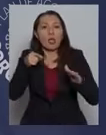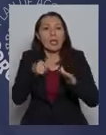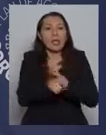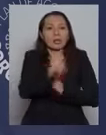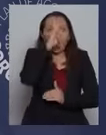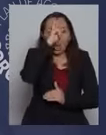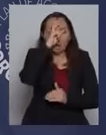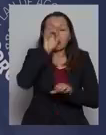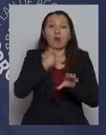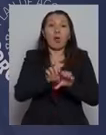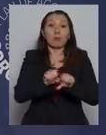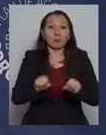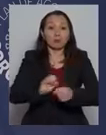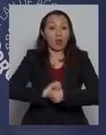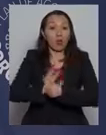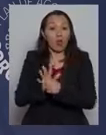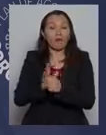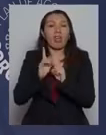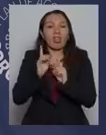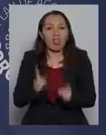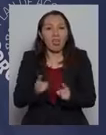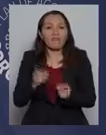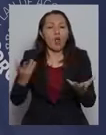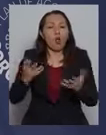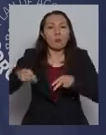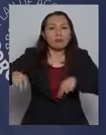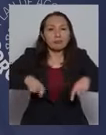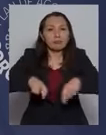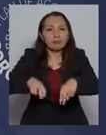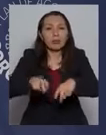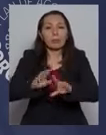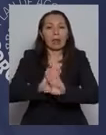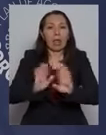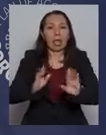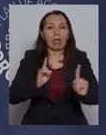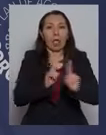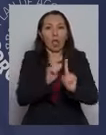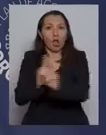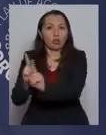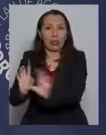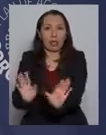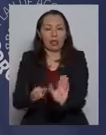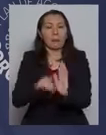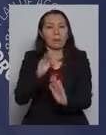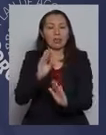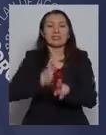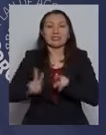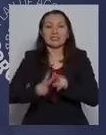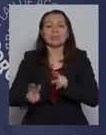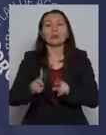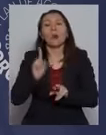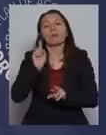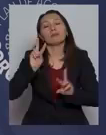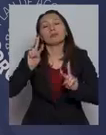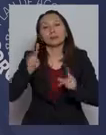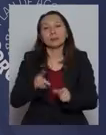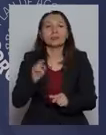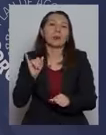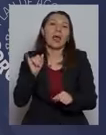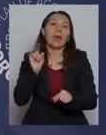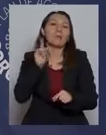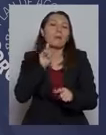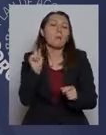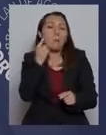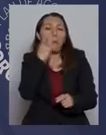pacientes confirmados debían transitar para evitar la mayor cantidad y se realizaron simulacros que ustedes pudieron